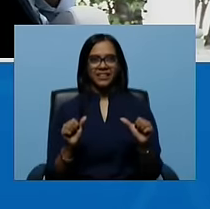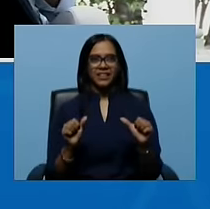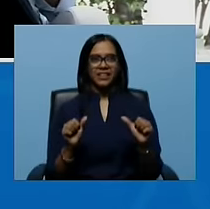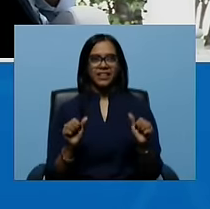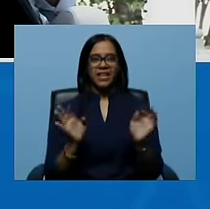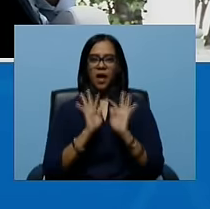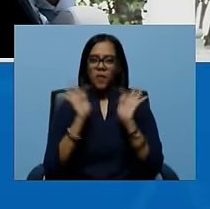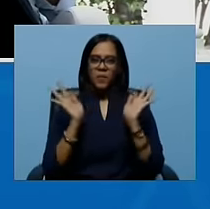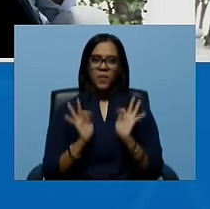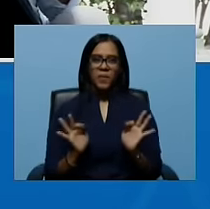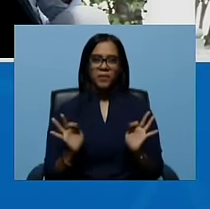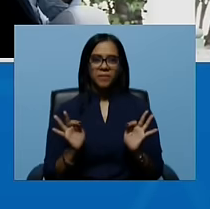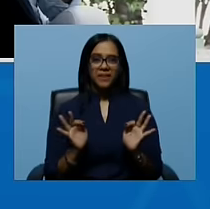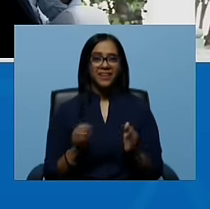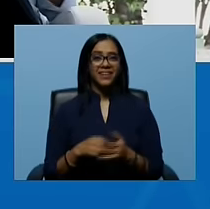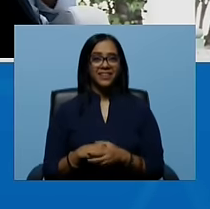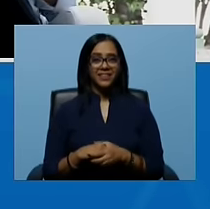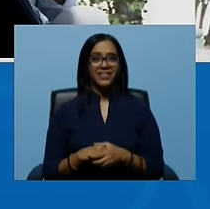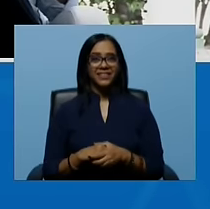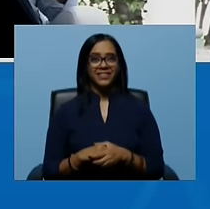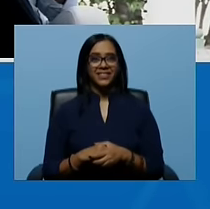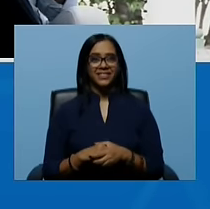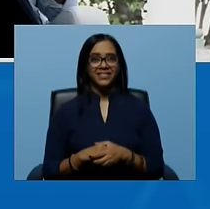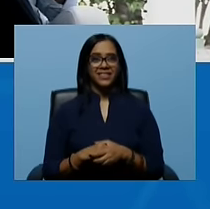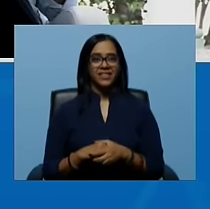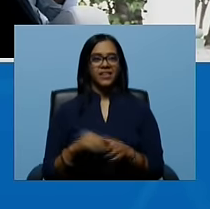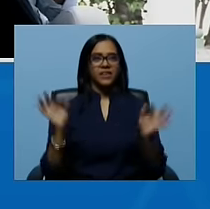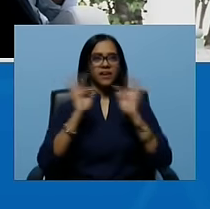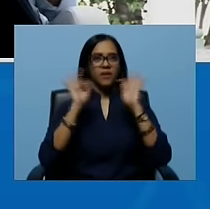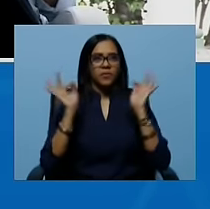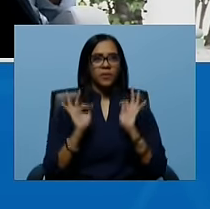estética, ¿ah?, la calidad